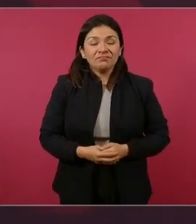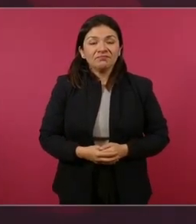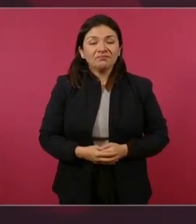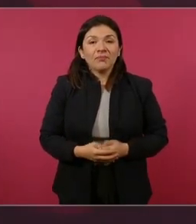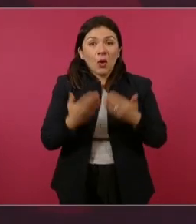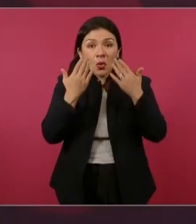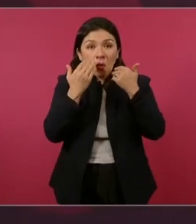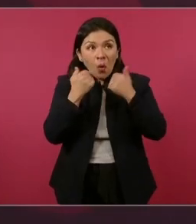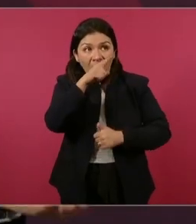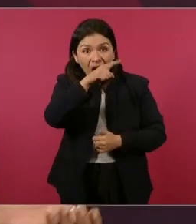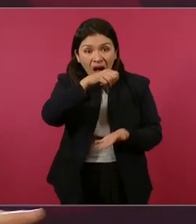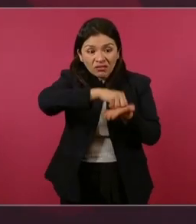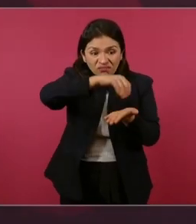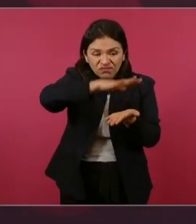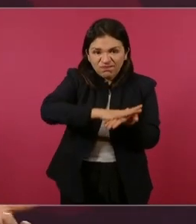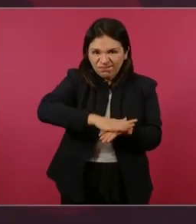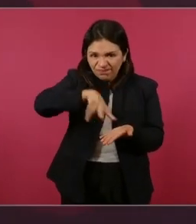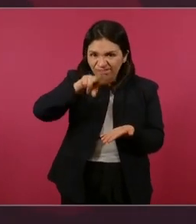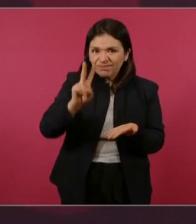ningún fundamento, no